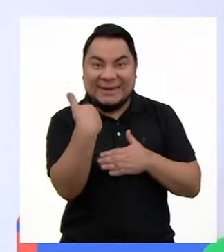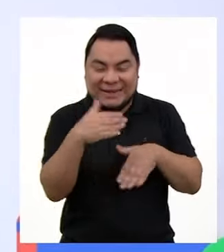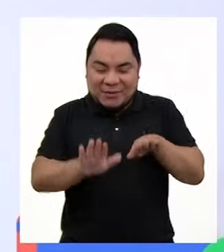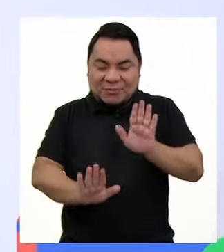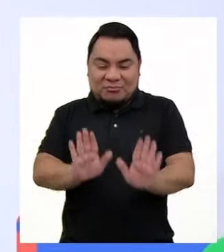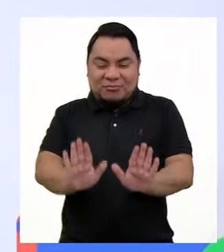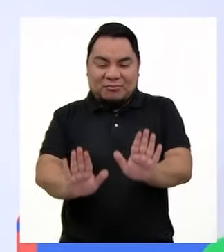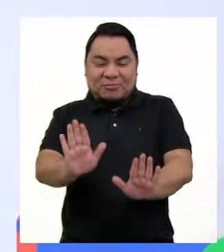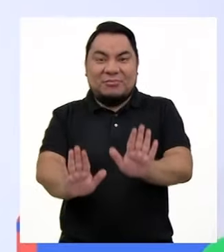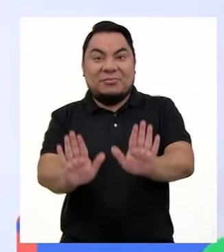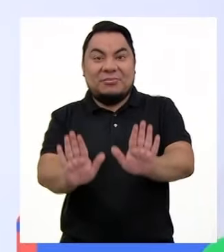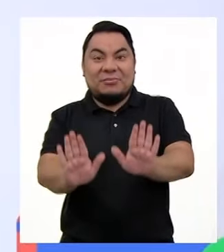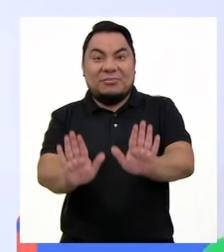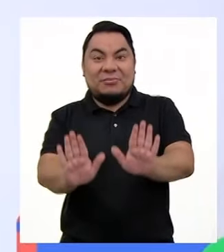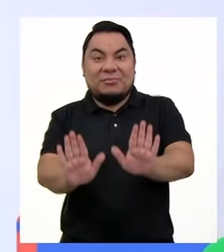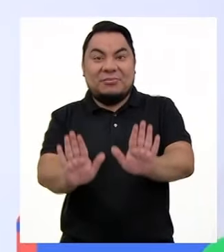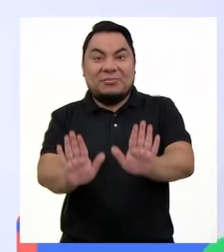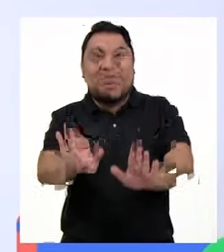¿Cómo les sale?